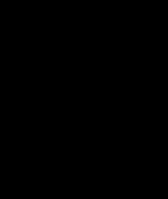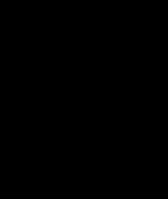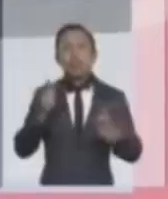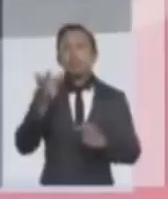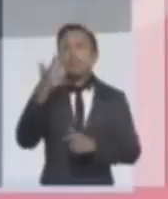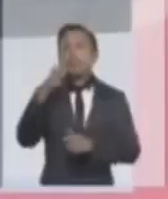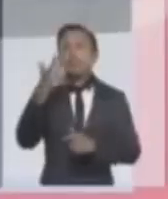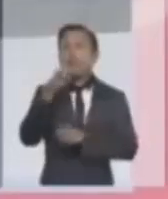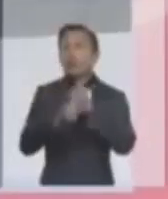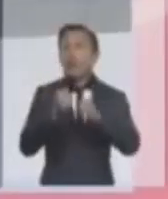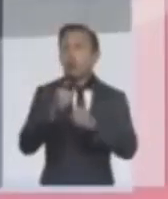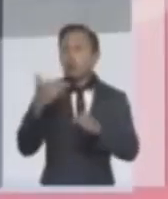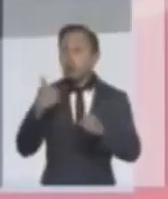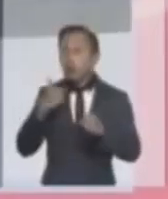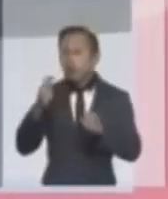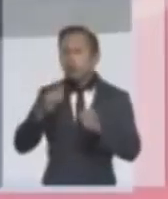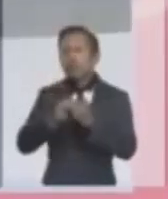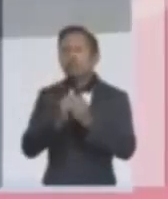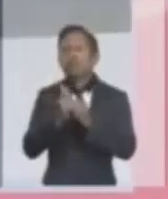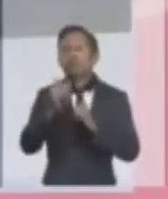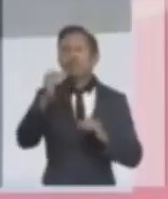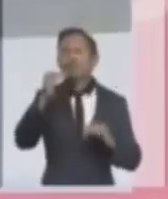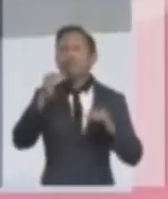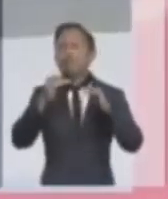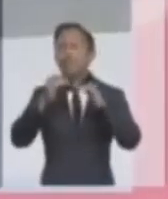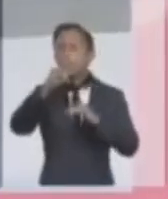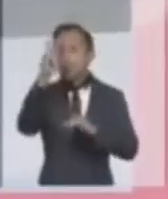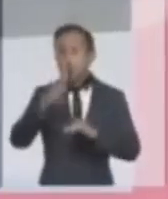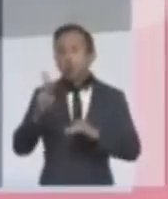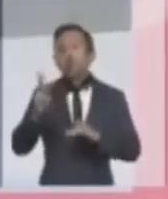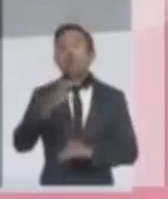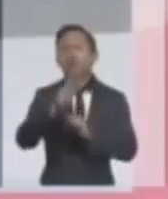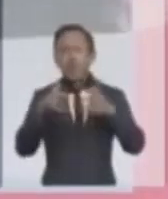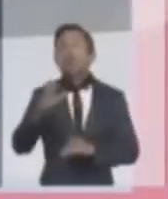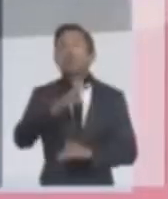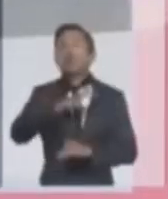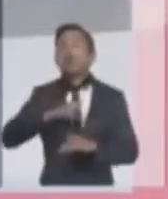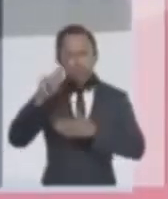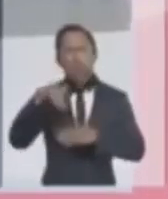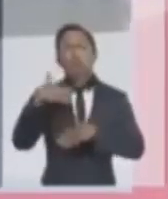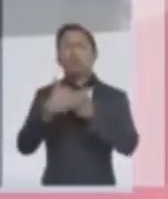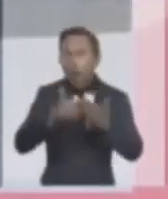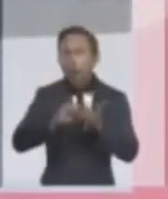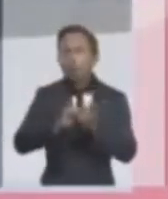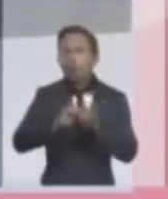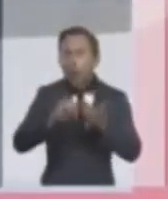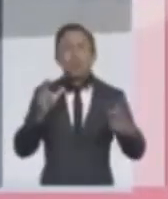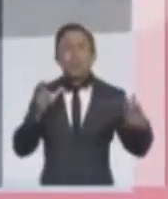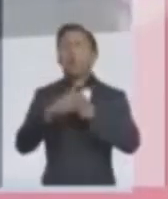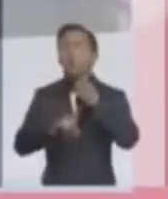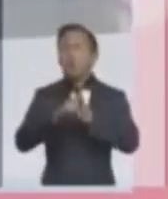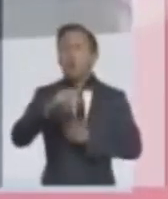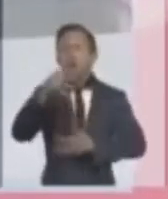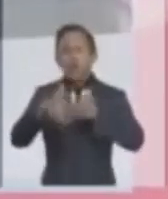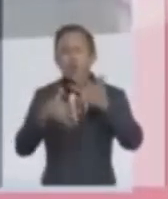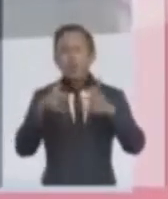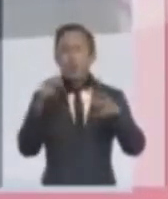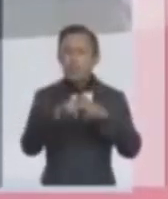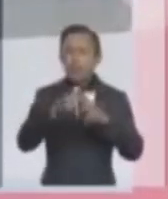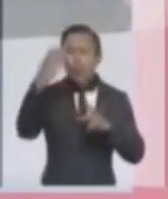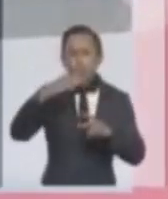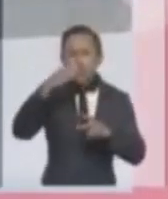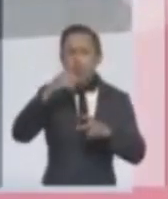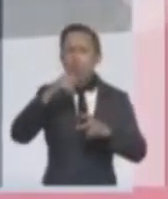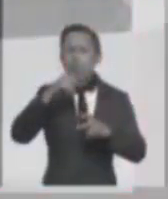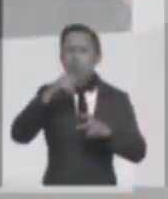Lal. Sorry, vale. De todos los partidos en el pasado me la han metido. Leel. Ok. Una